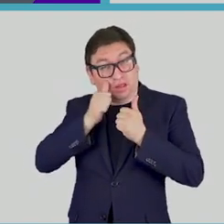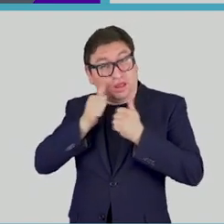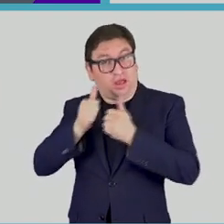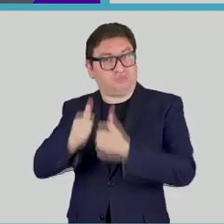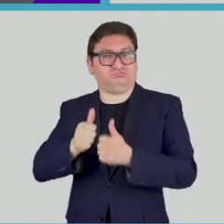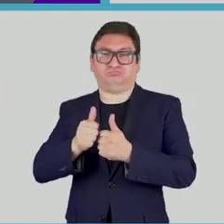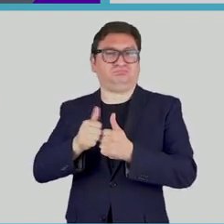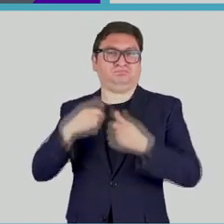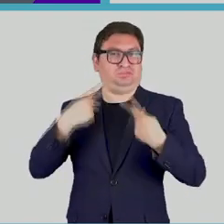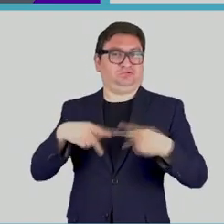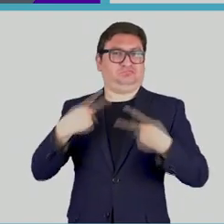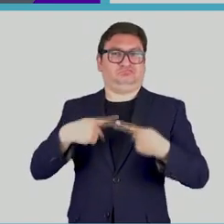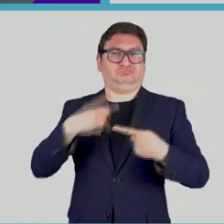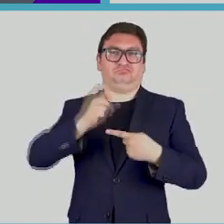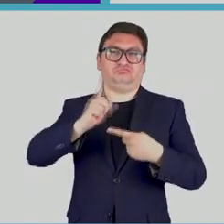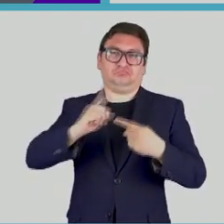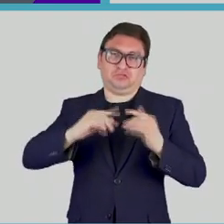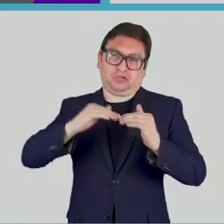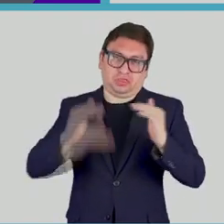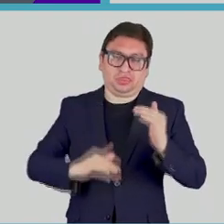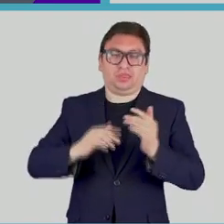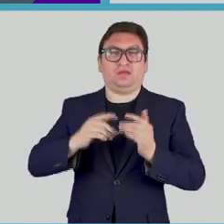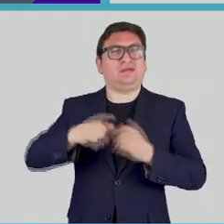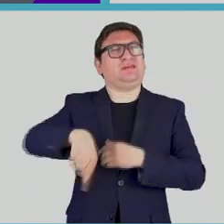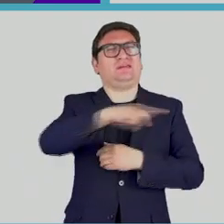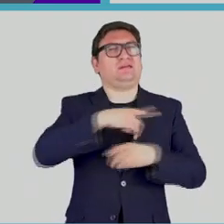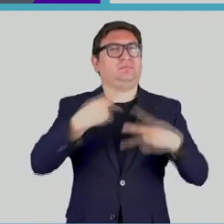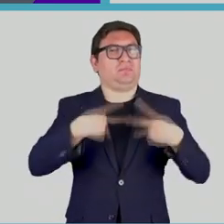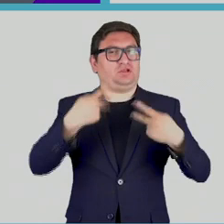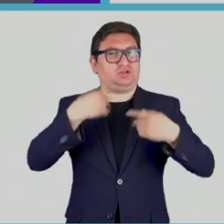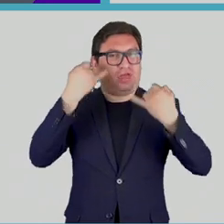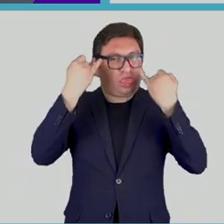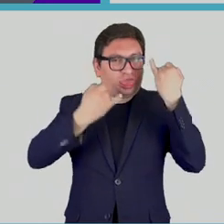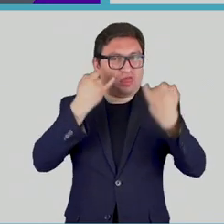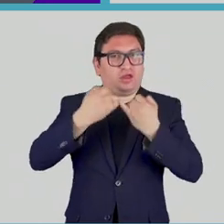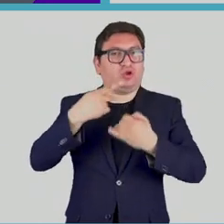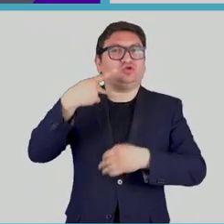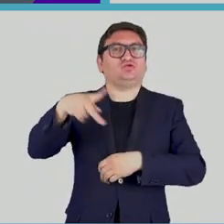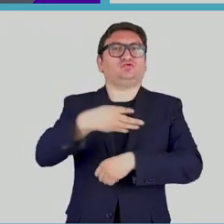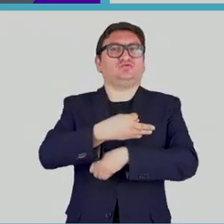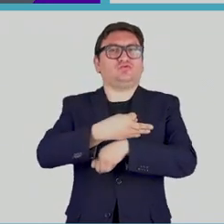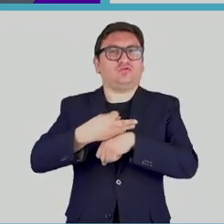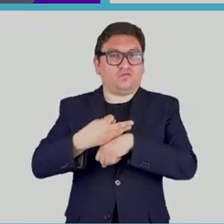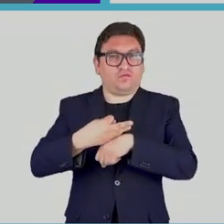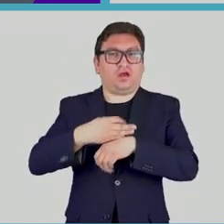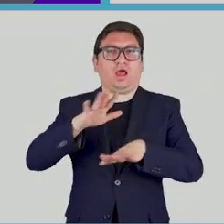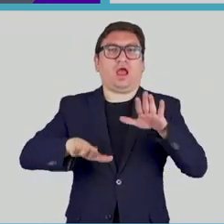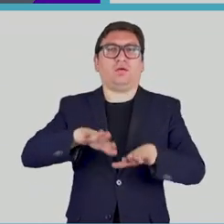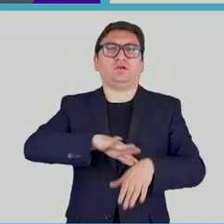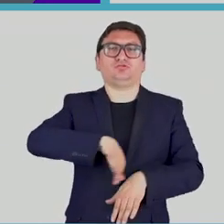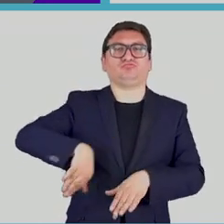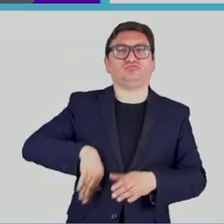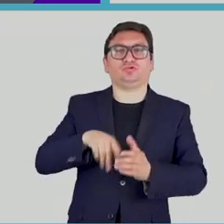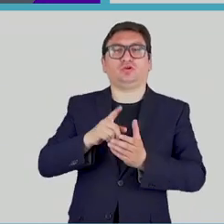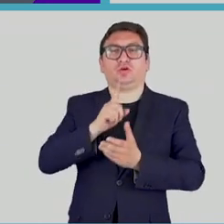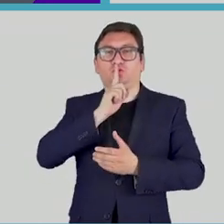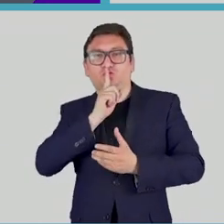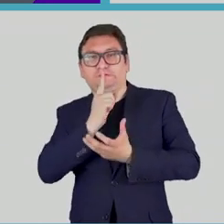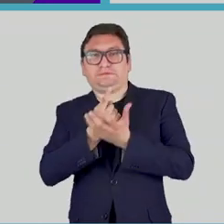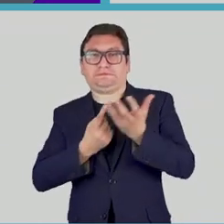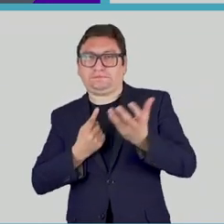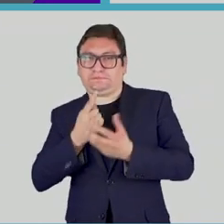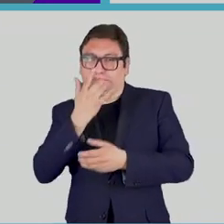como unas personas hay gente que de hecho en las familias hasta las oculta por